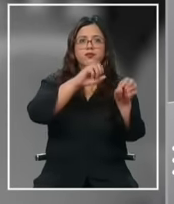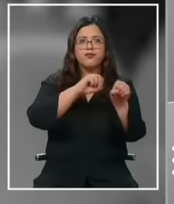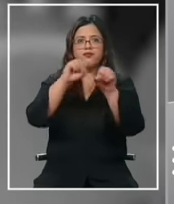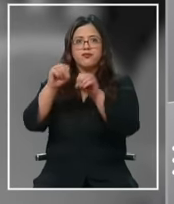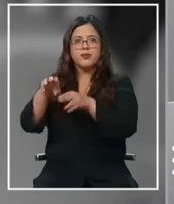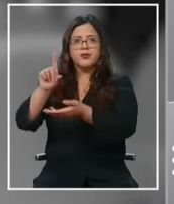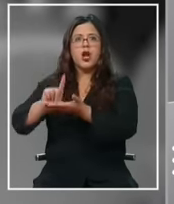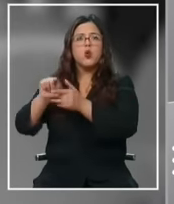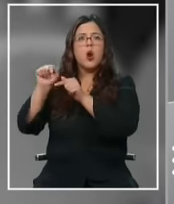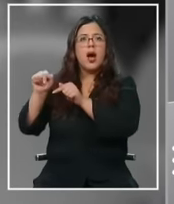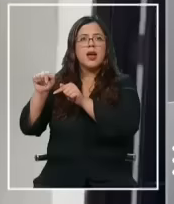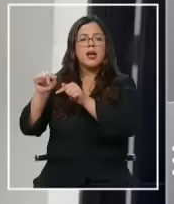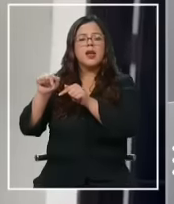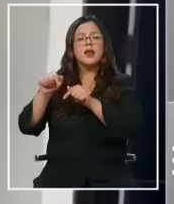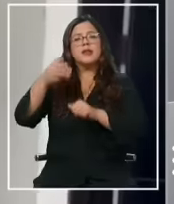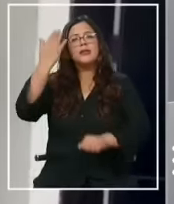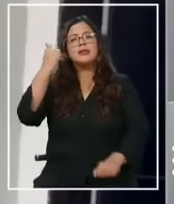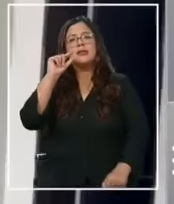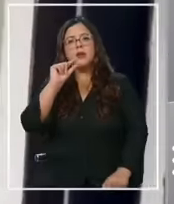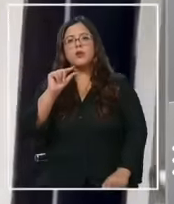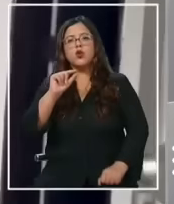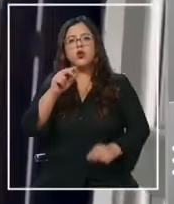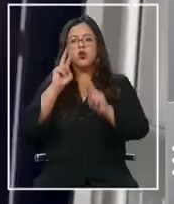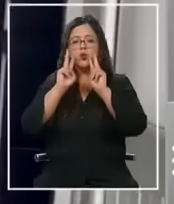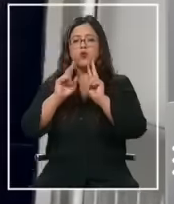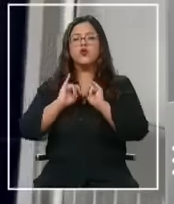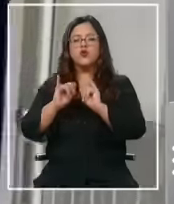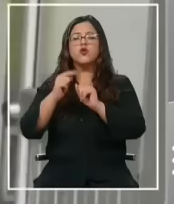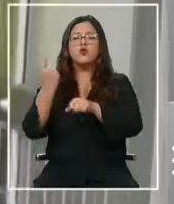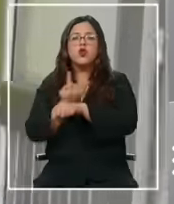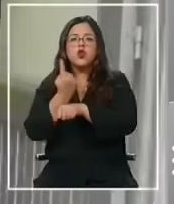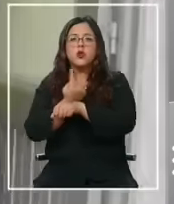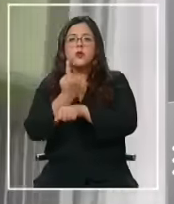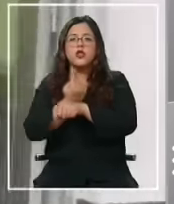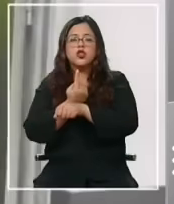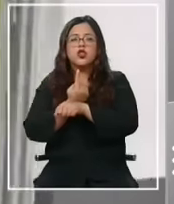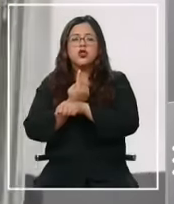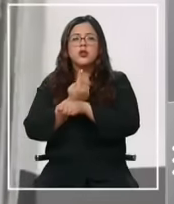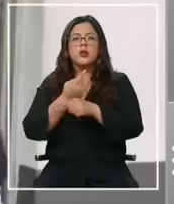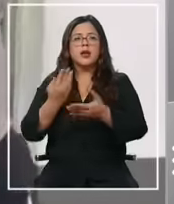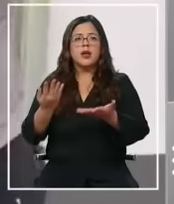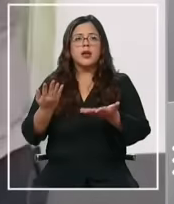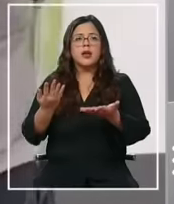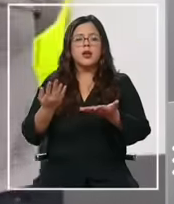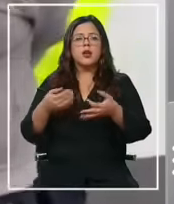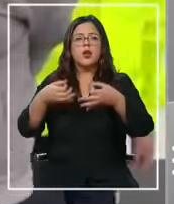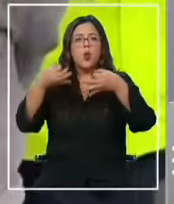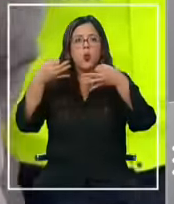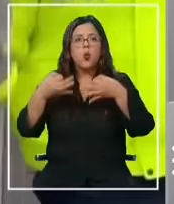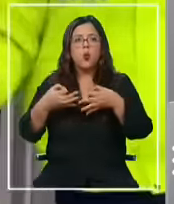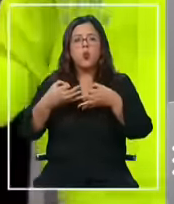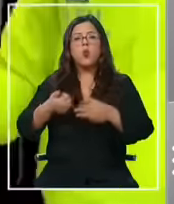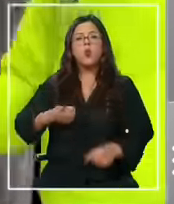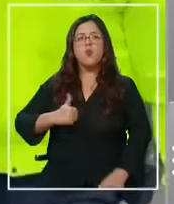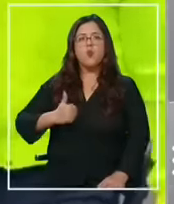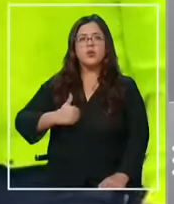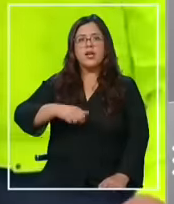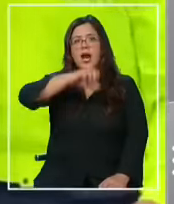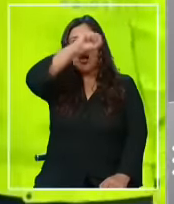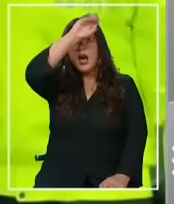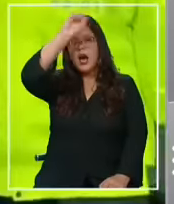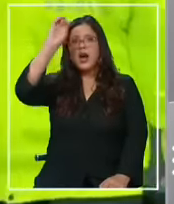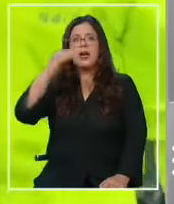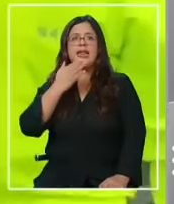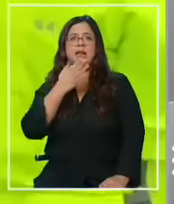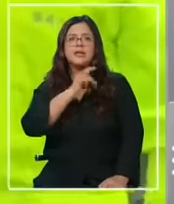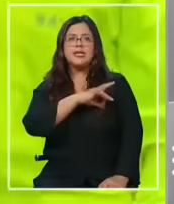sector. Hemos conocido recientemente la información, o una conversación mejor, que lograron tener las policías de Colombia y